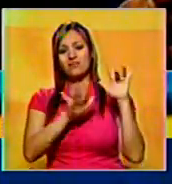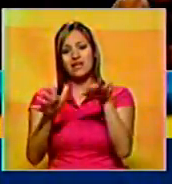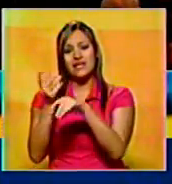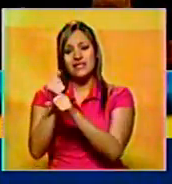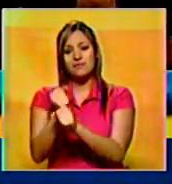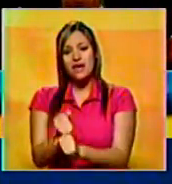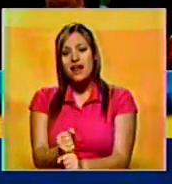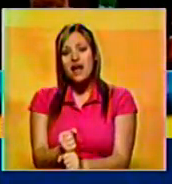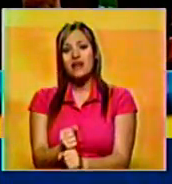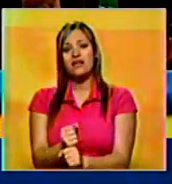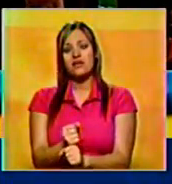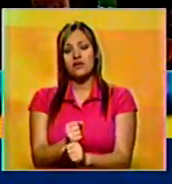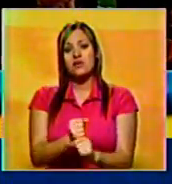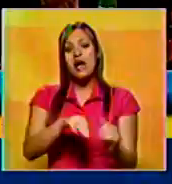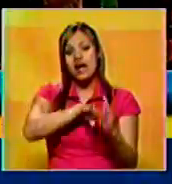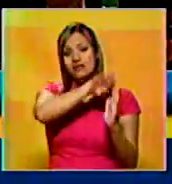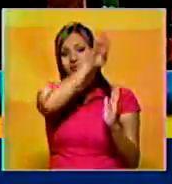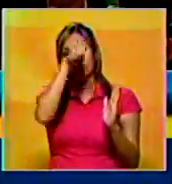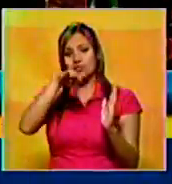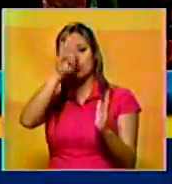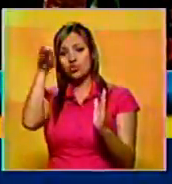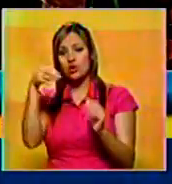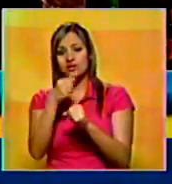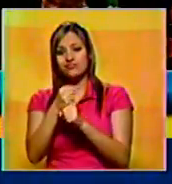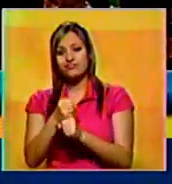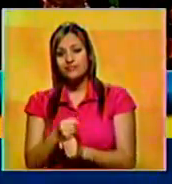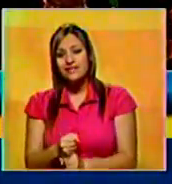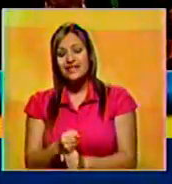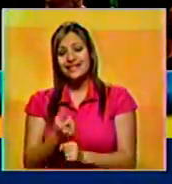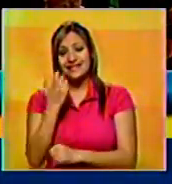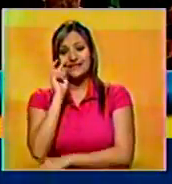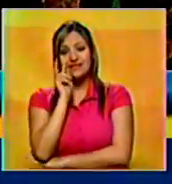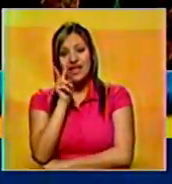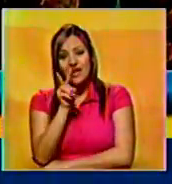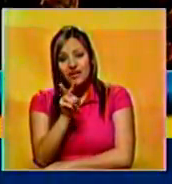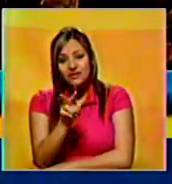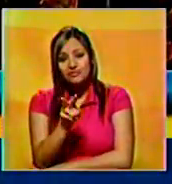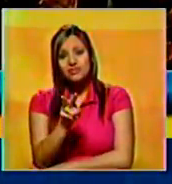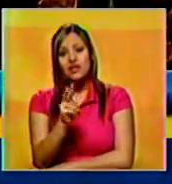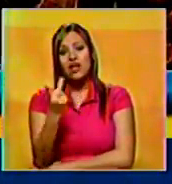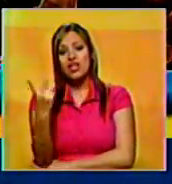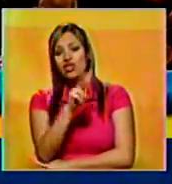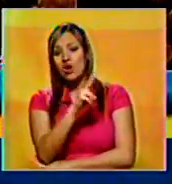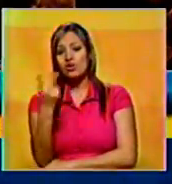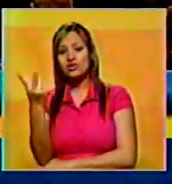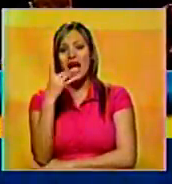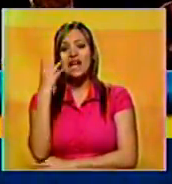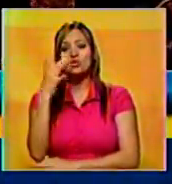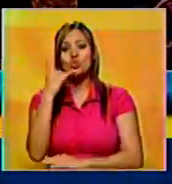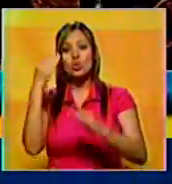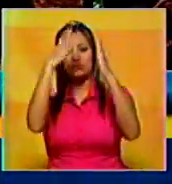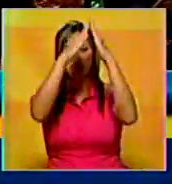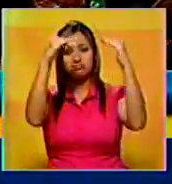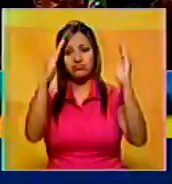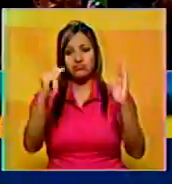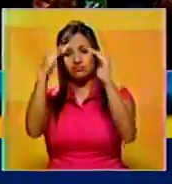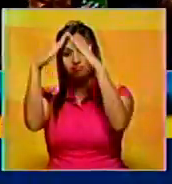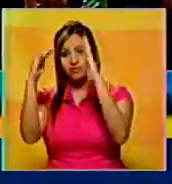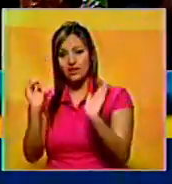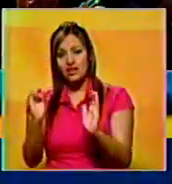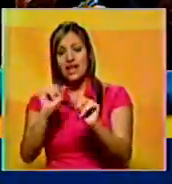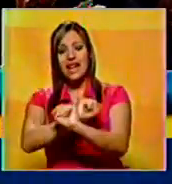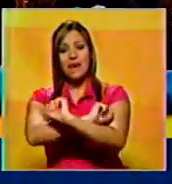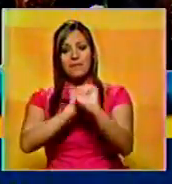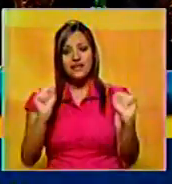parte alta de una colina donde pues hay una óptica visual hacia los dos toldos azules que fueron instalados de tempranas horas